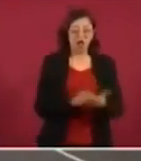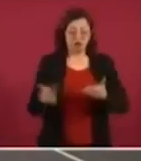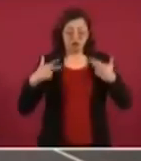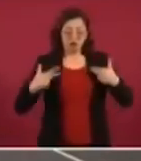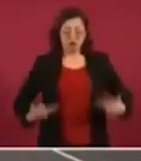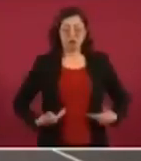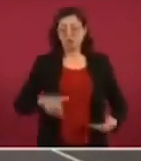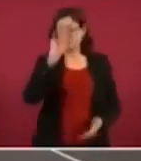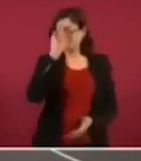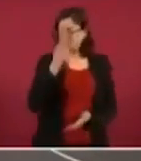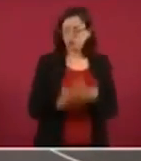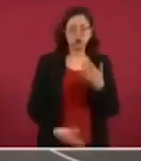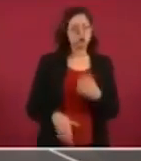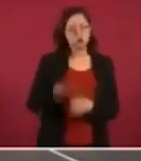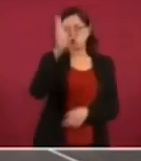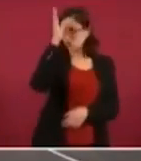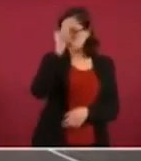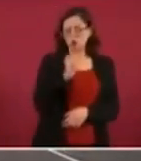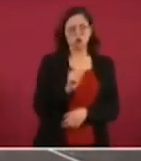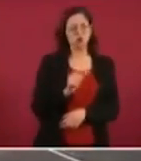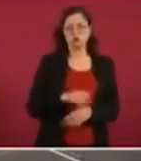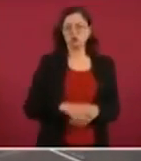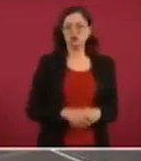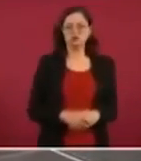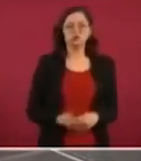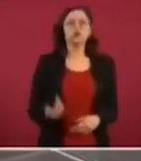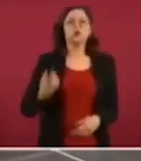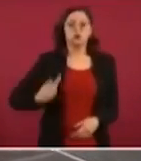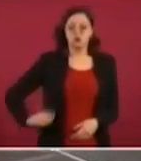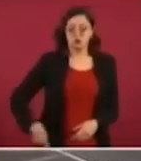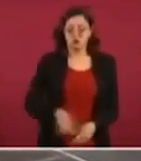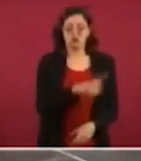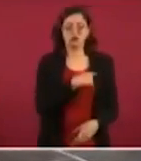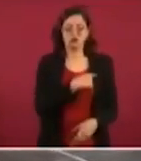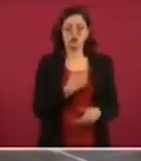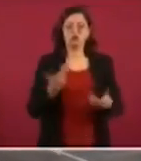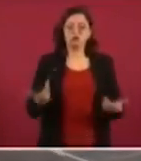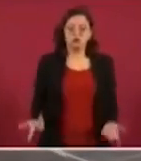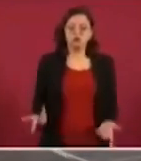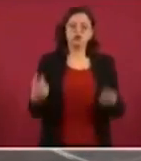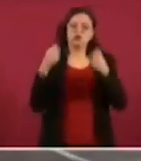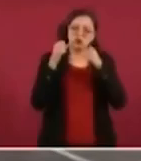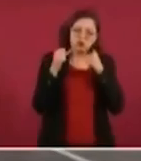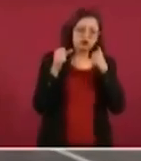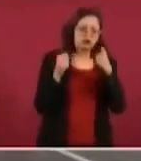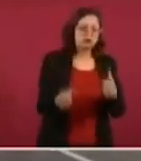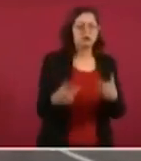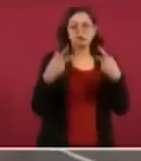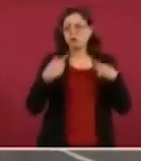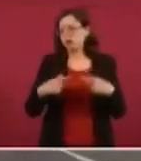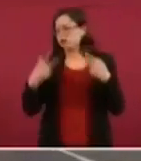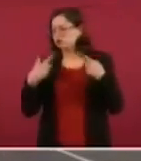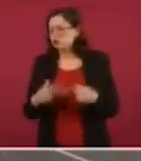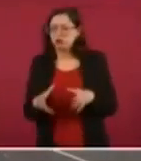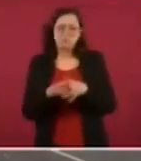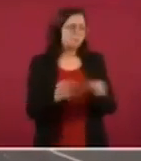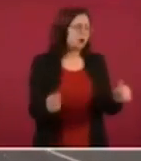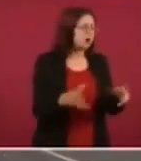humanos. Estamos dedicando tiempo y recursos a la búsqueda de desaparecidos por la